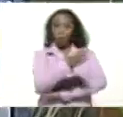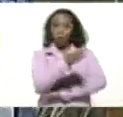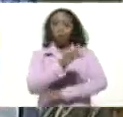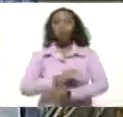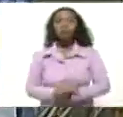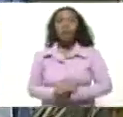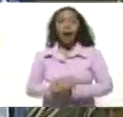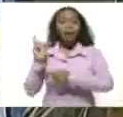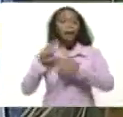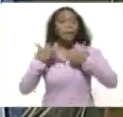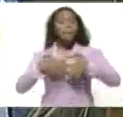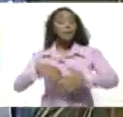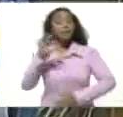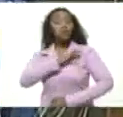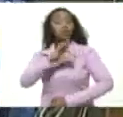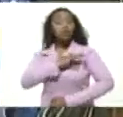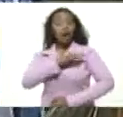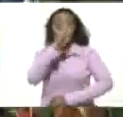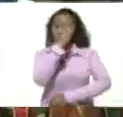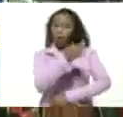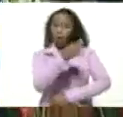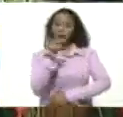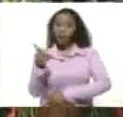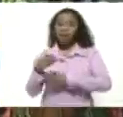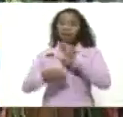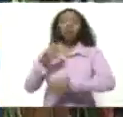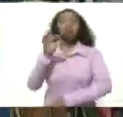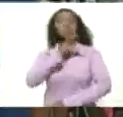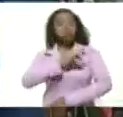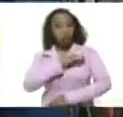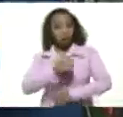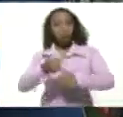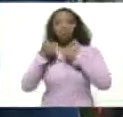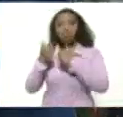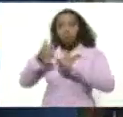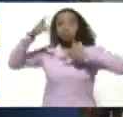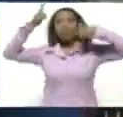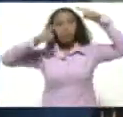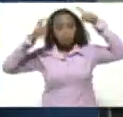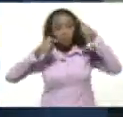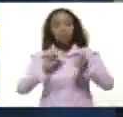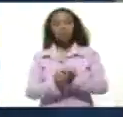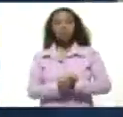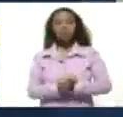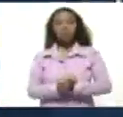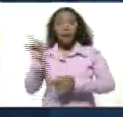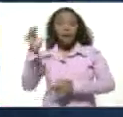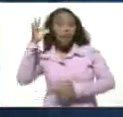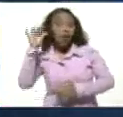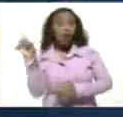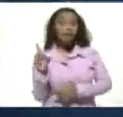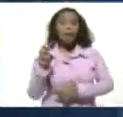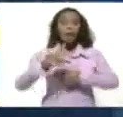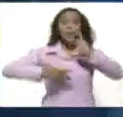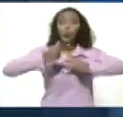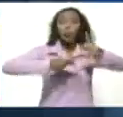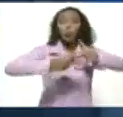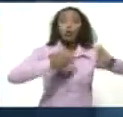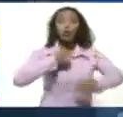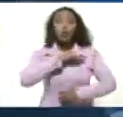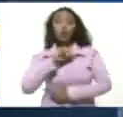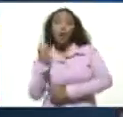una empresa de propiedad social directa. Sí, socialismo, chavista. Magali es una de las productoras de nuestro